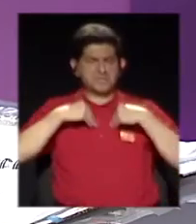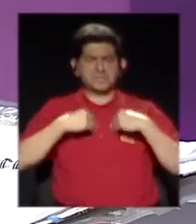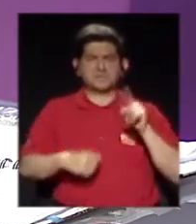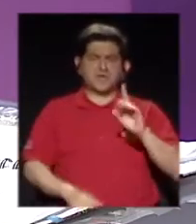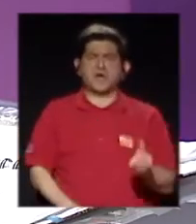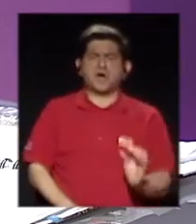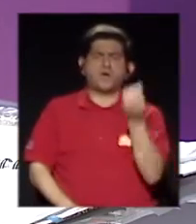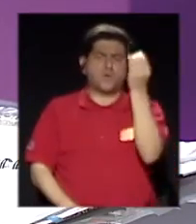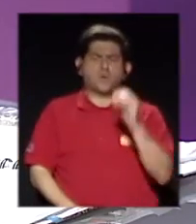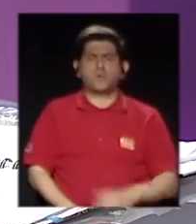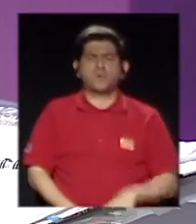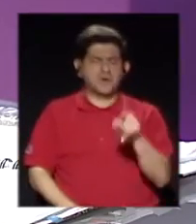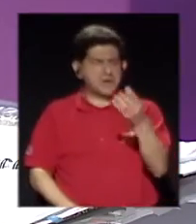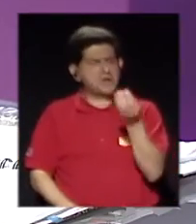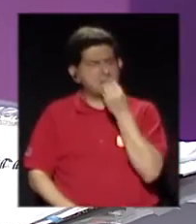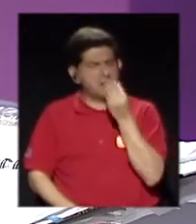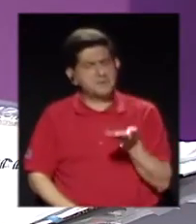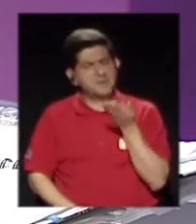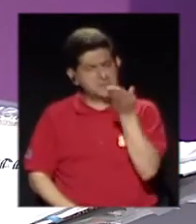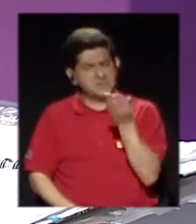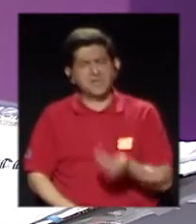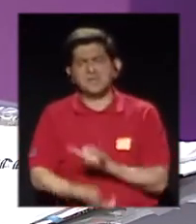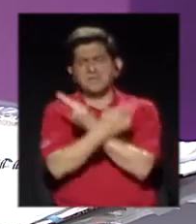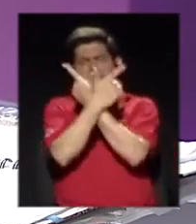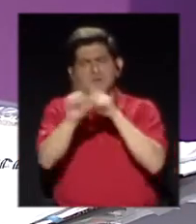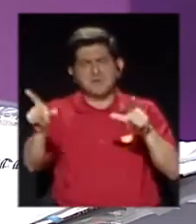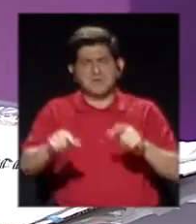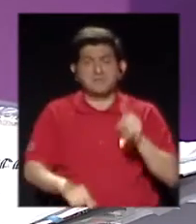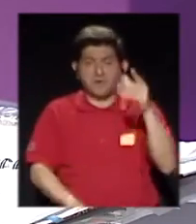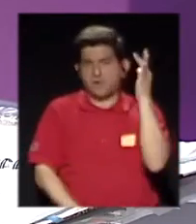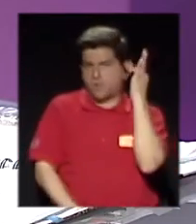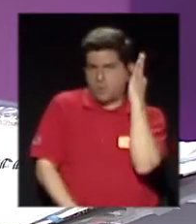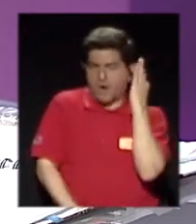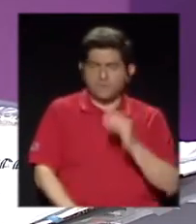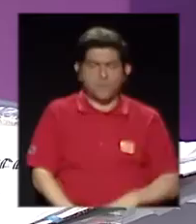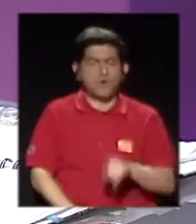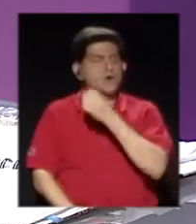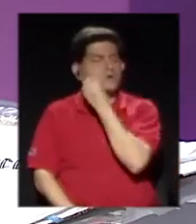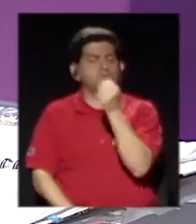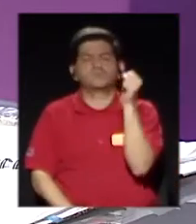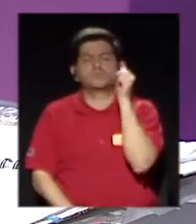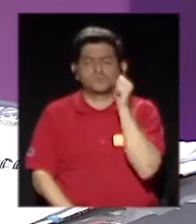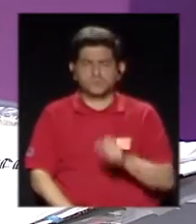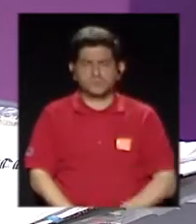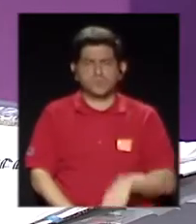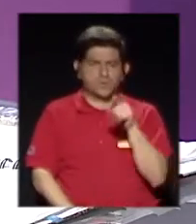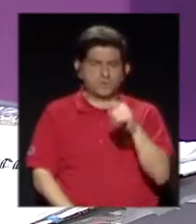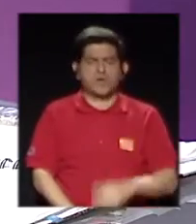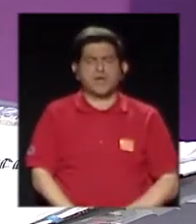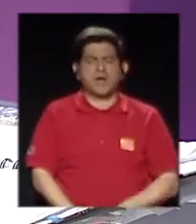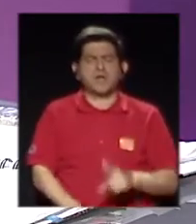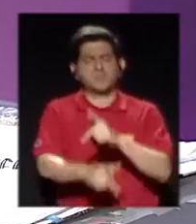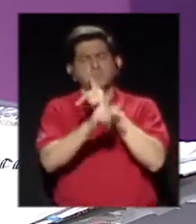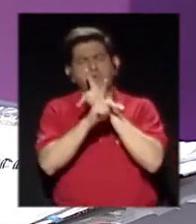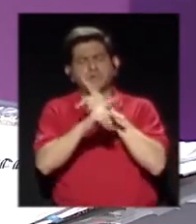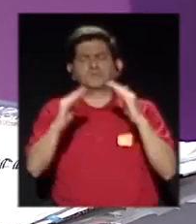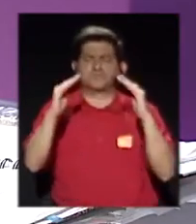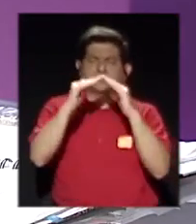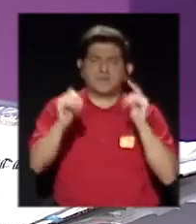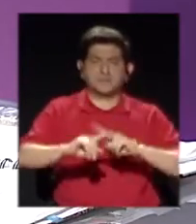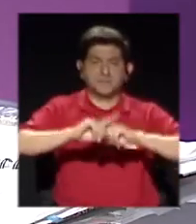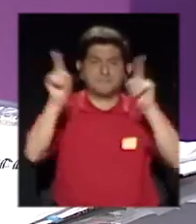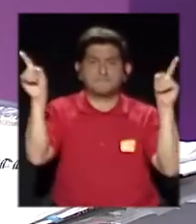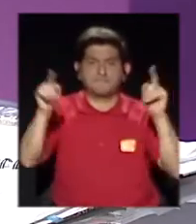muchacho y empiezan a alimentarlo de manera espontánea y una señora de una sola lolo cobija y lo abriga